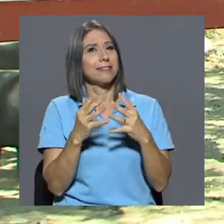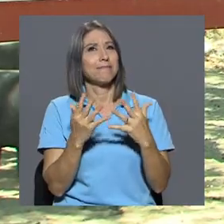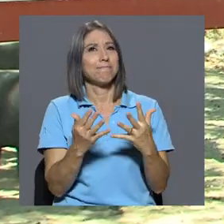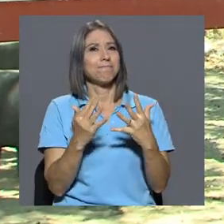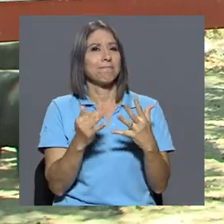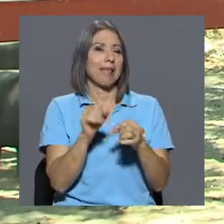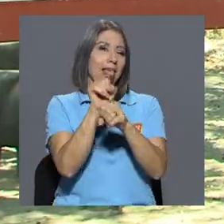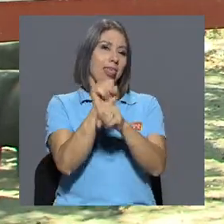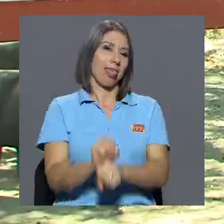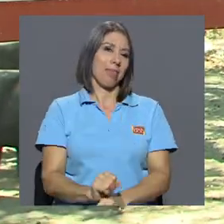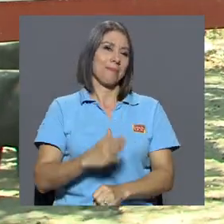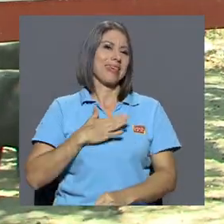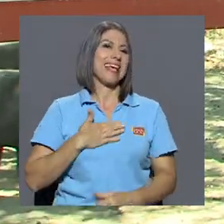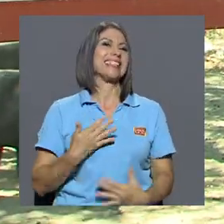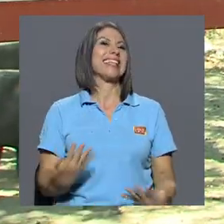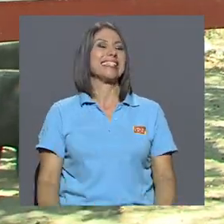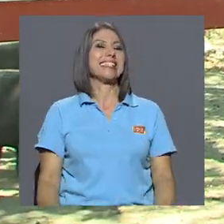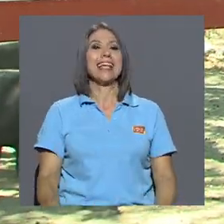míticas mías es